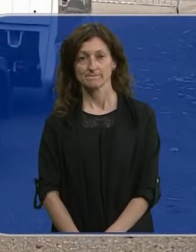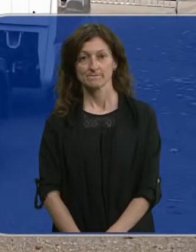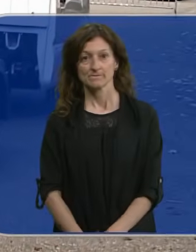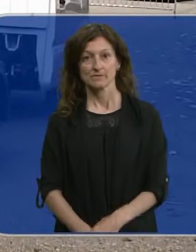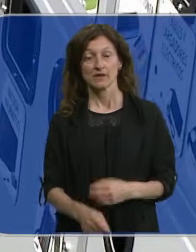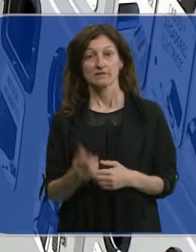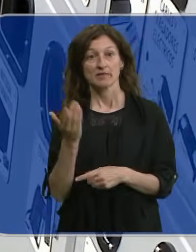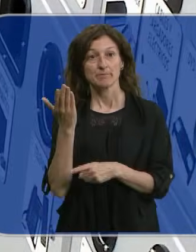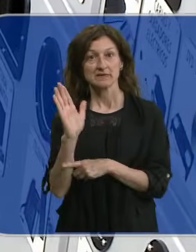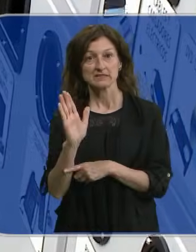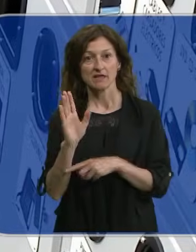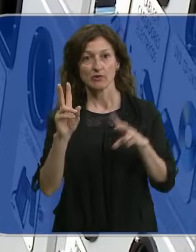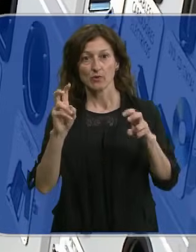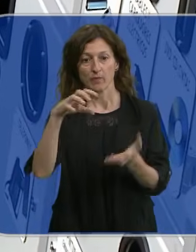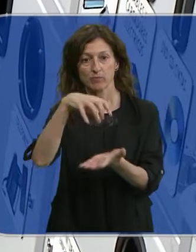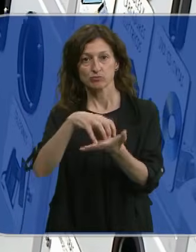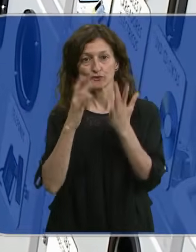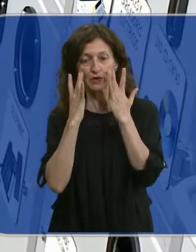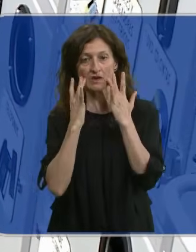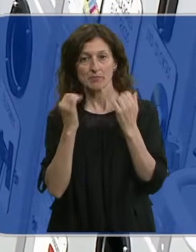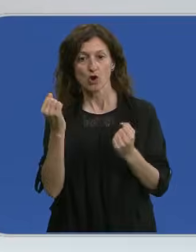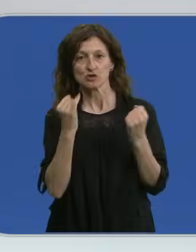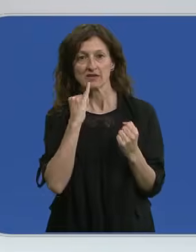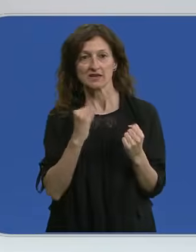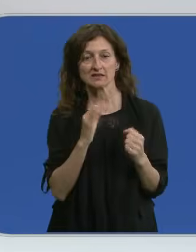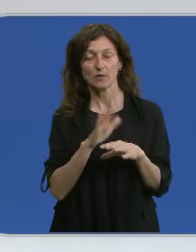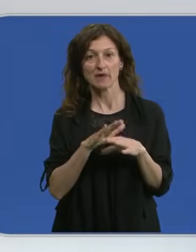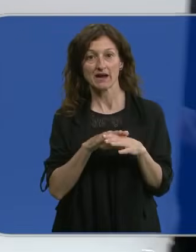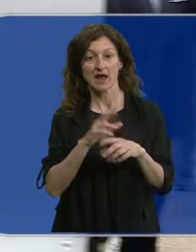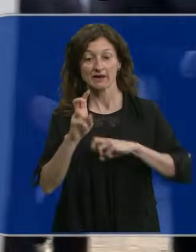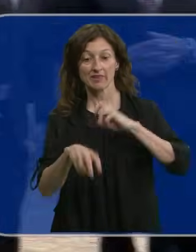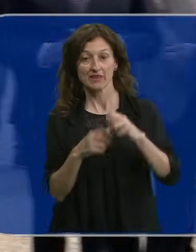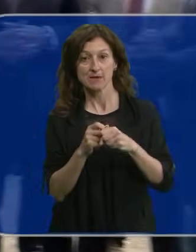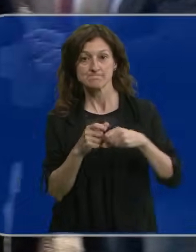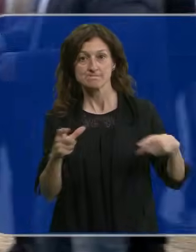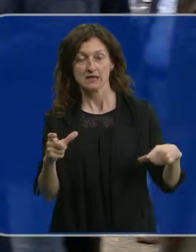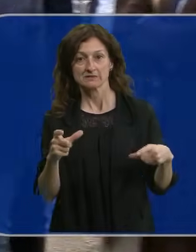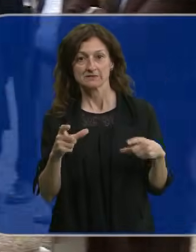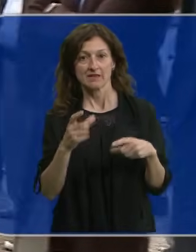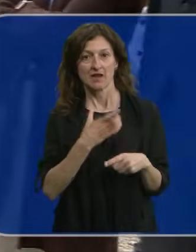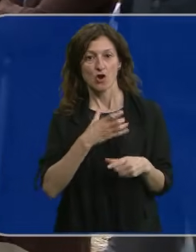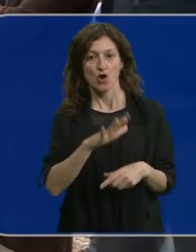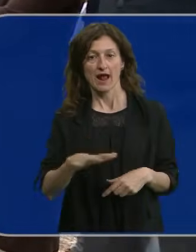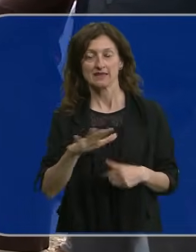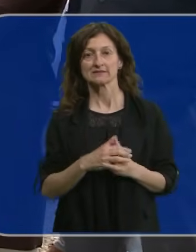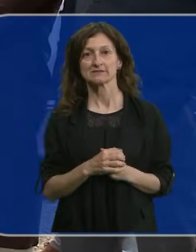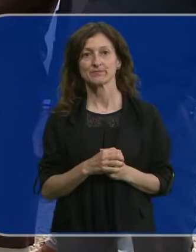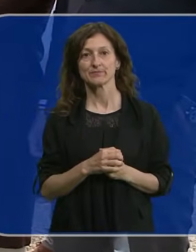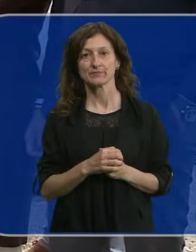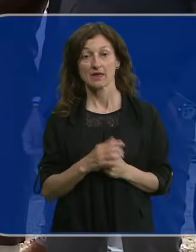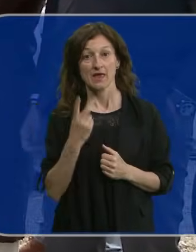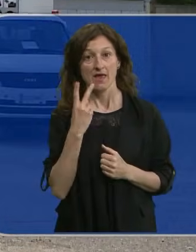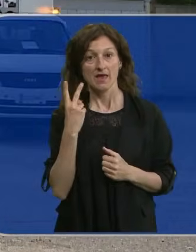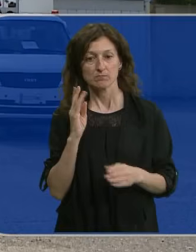Declaraciones en esta presentación, la de los nuevos puntos limpios y vehículos eléctricos para extender el reciclaje en las entidades locales. Este